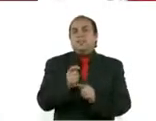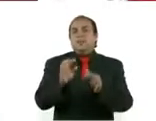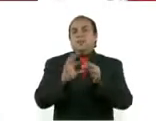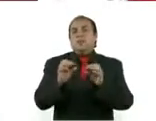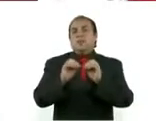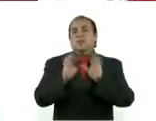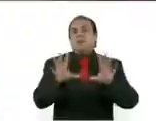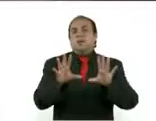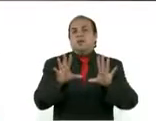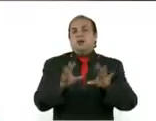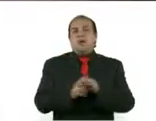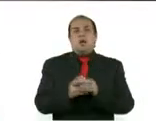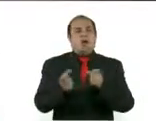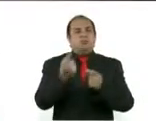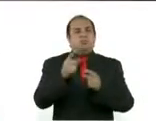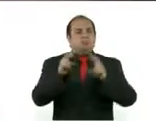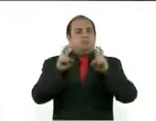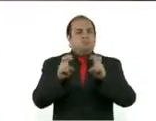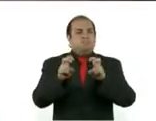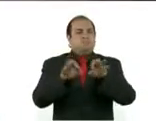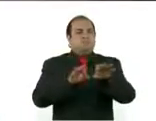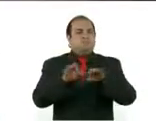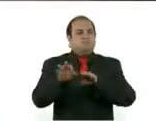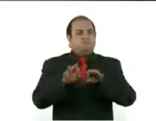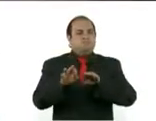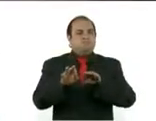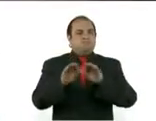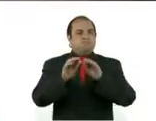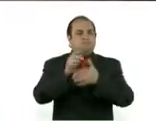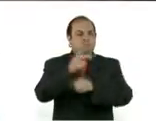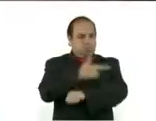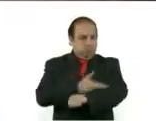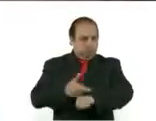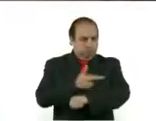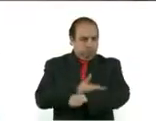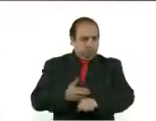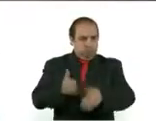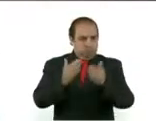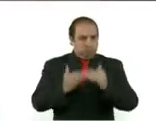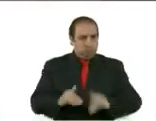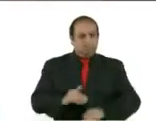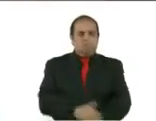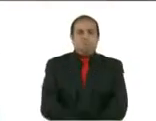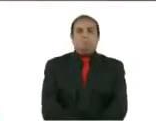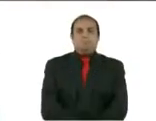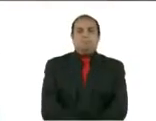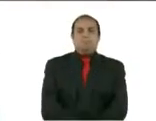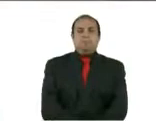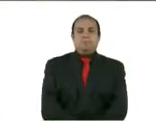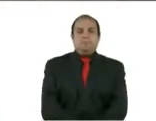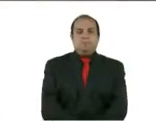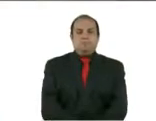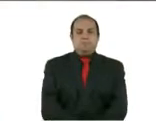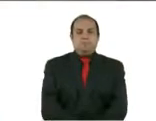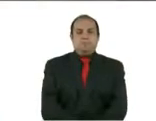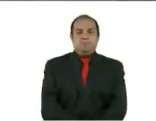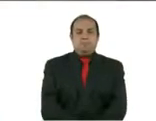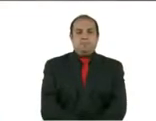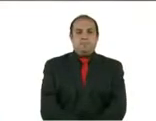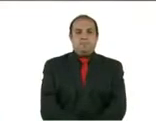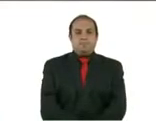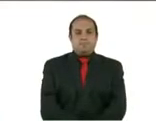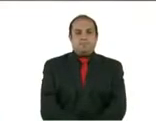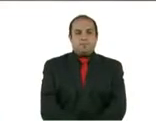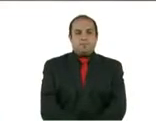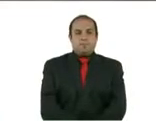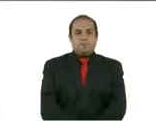disposición de colocar los recursos para hacer universal la pensión. Entonces, les vamos a platicar brevemente de